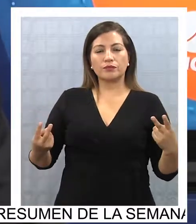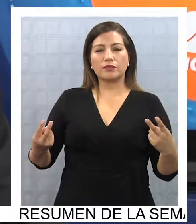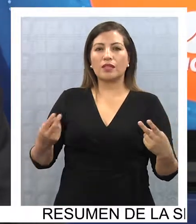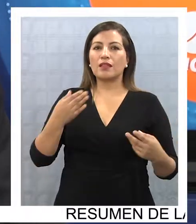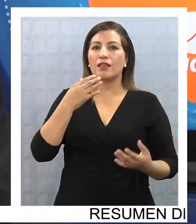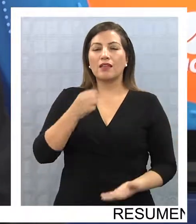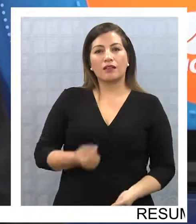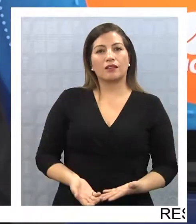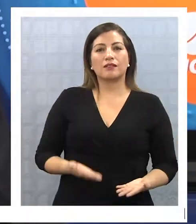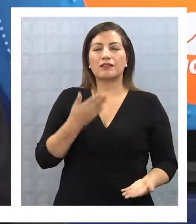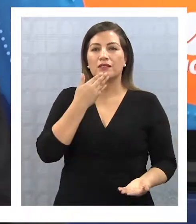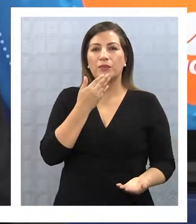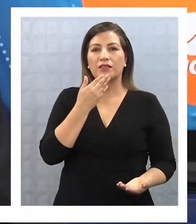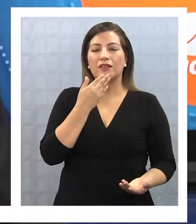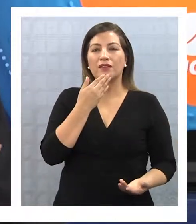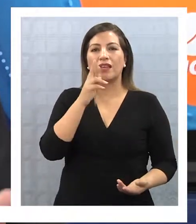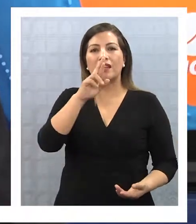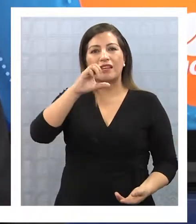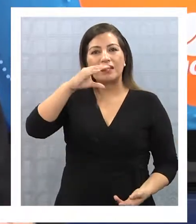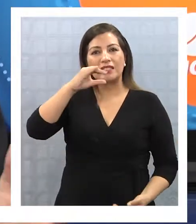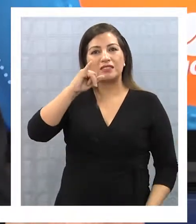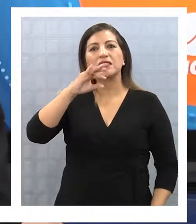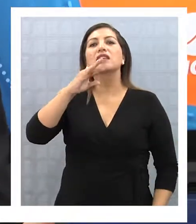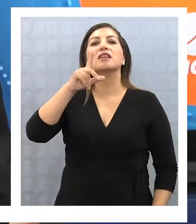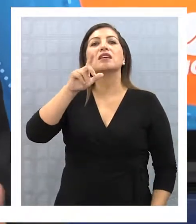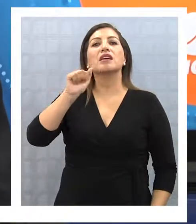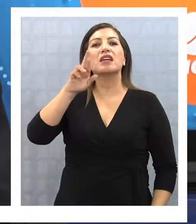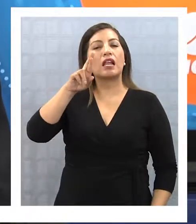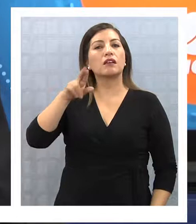y en el fondo el reciclaje, que es dinero puesto a disposición de los